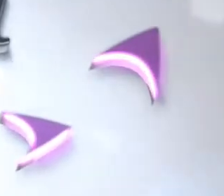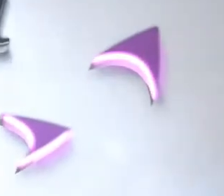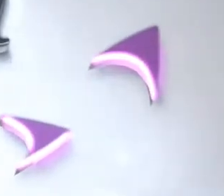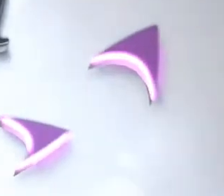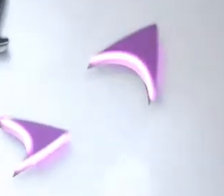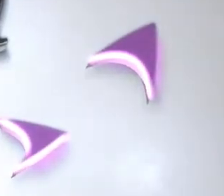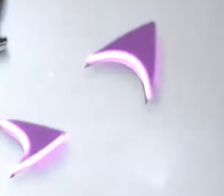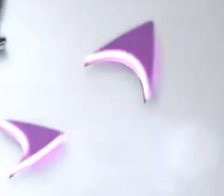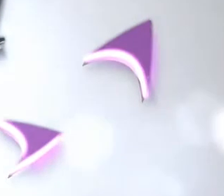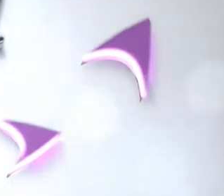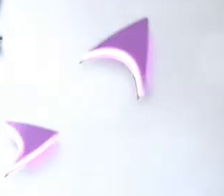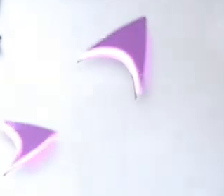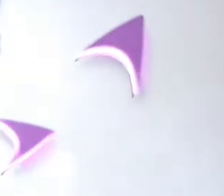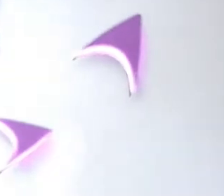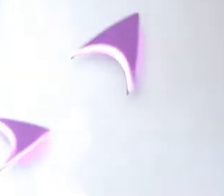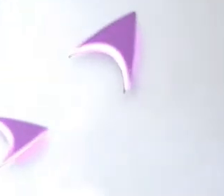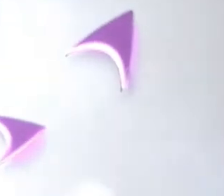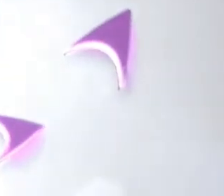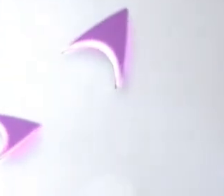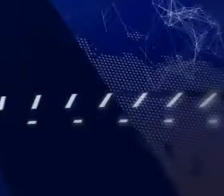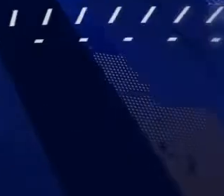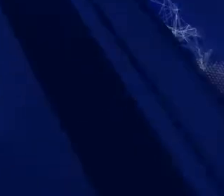con el patrocinio de Impala Terminals.